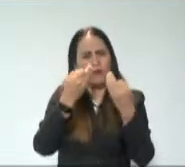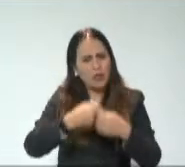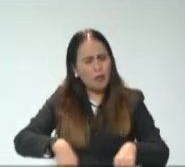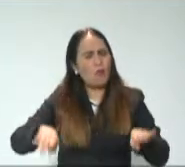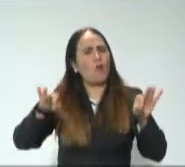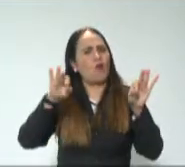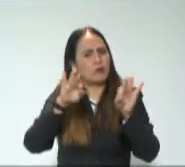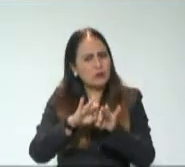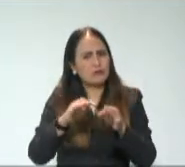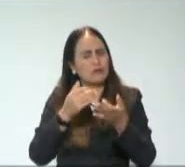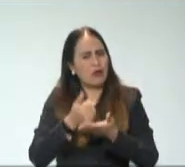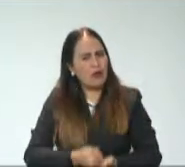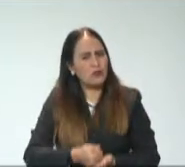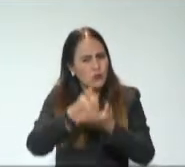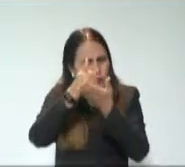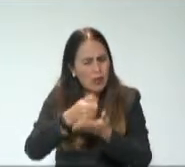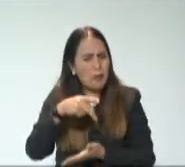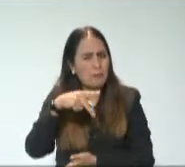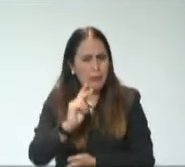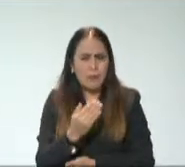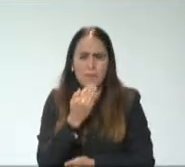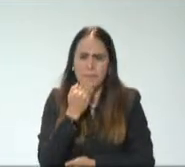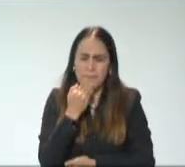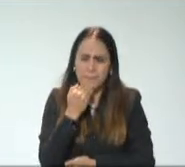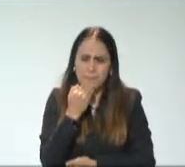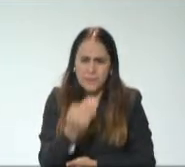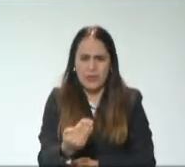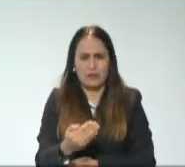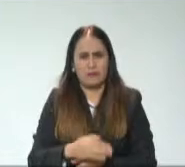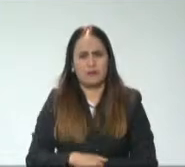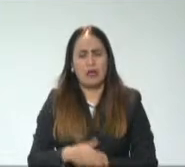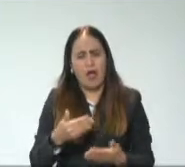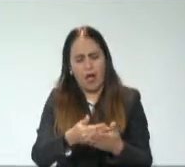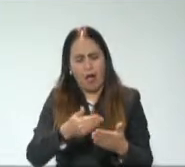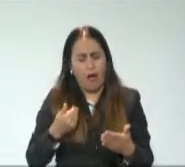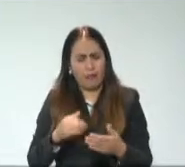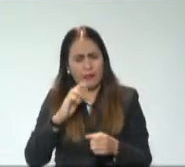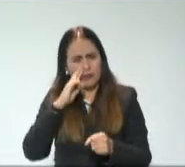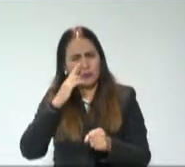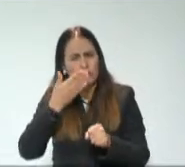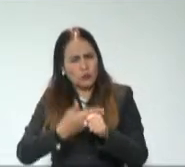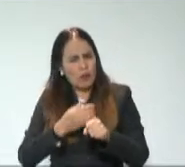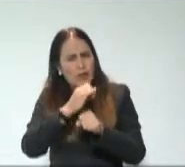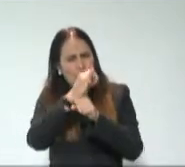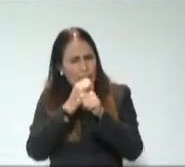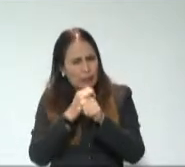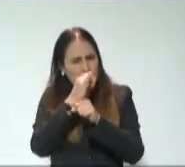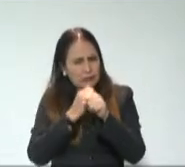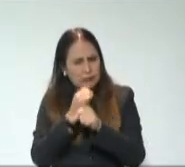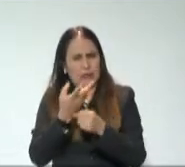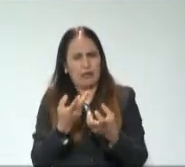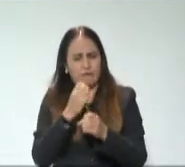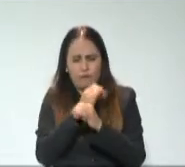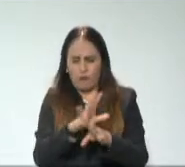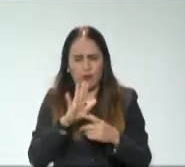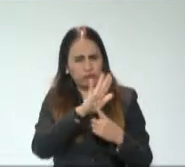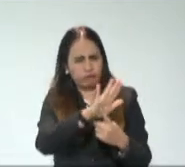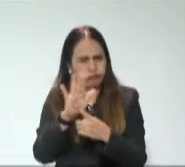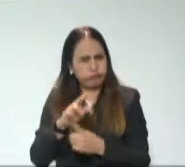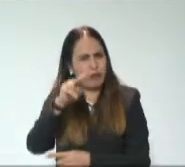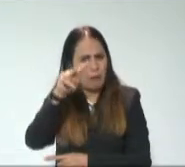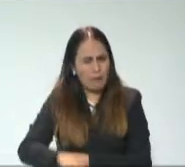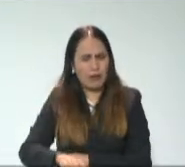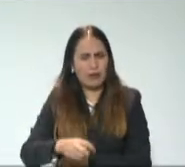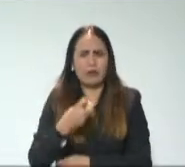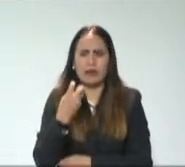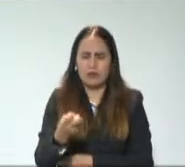hacerlo de una forma eh plenamente responsable y con Conocimiento es nuestro papel